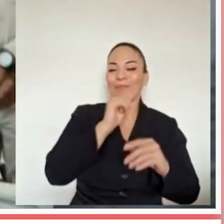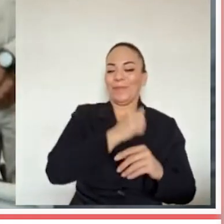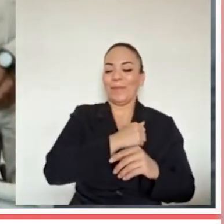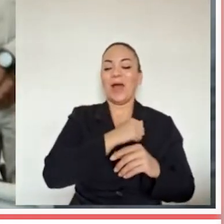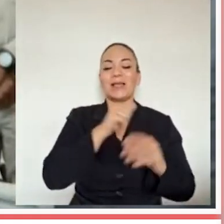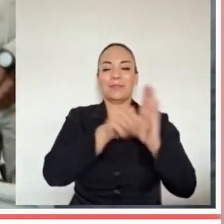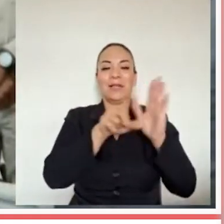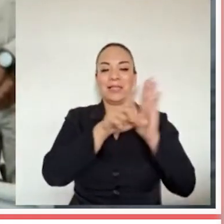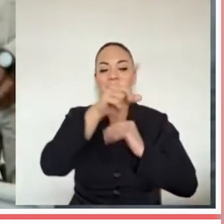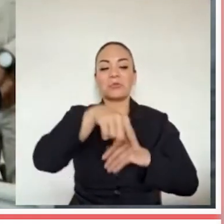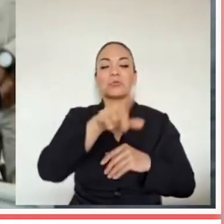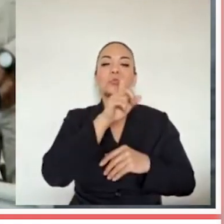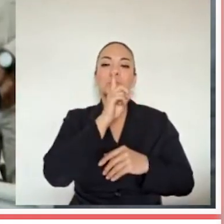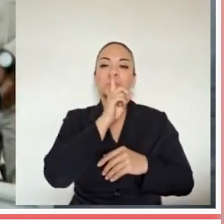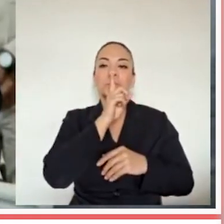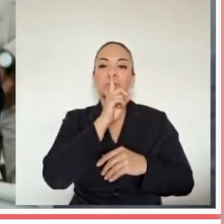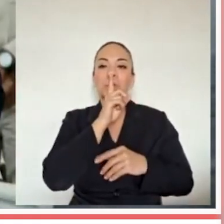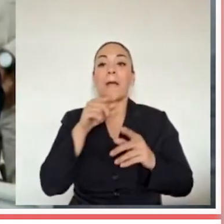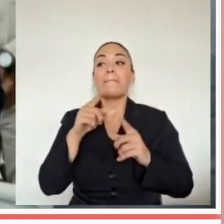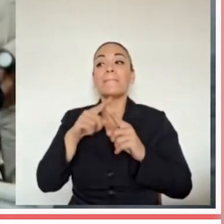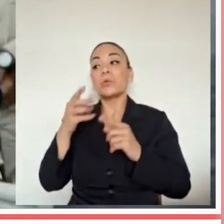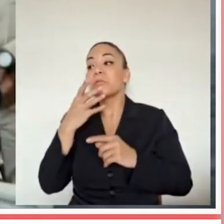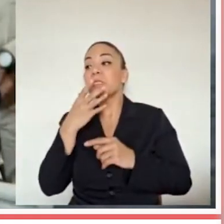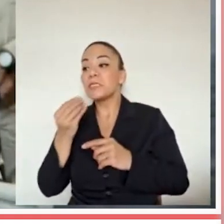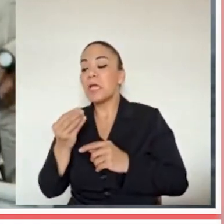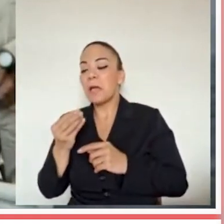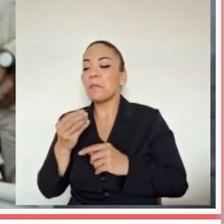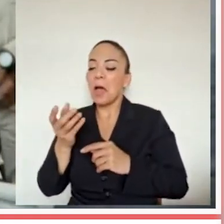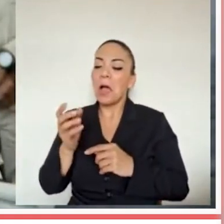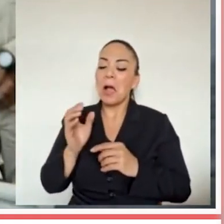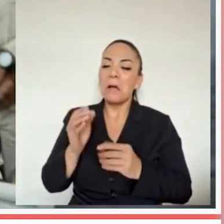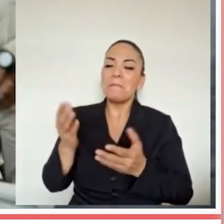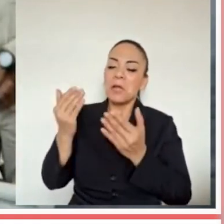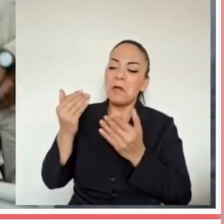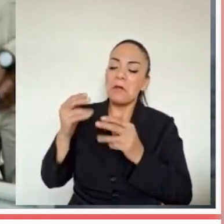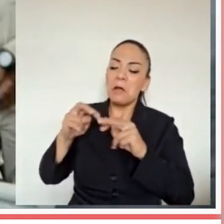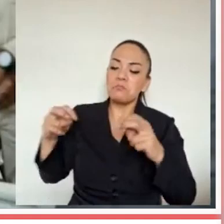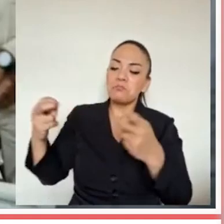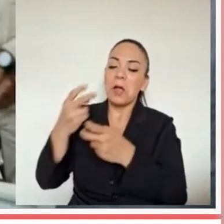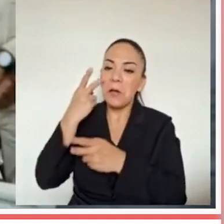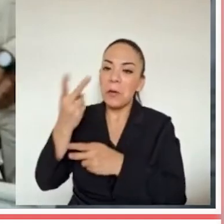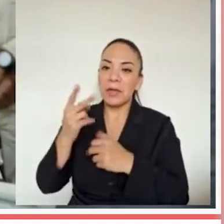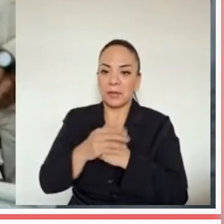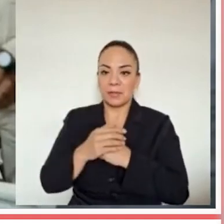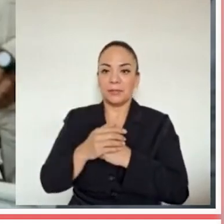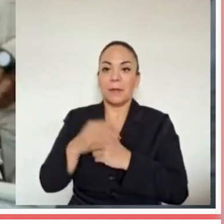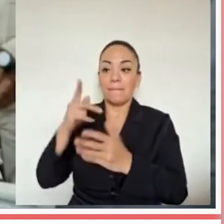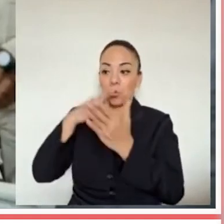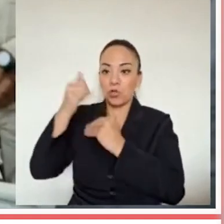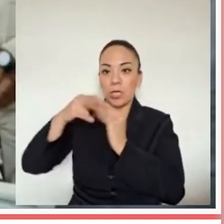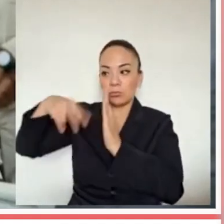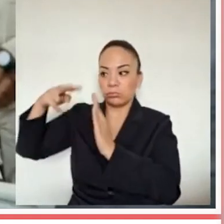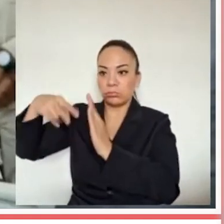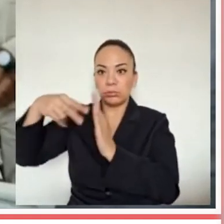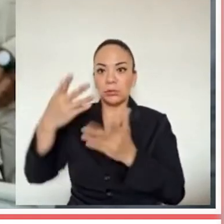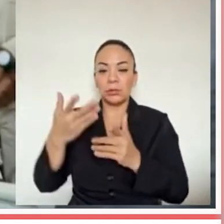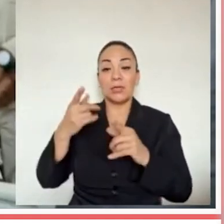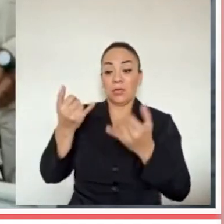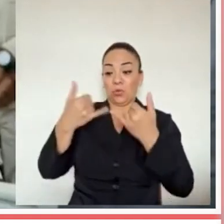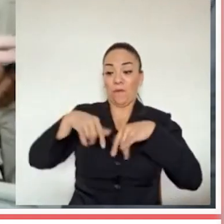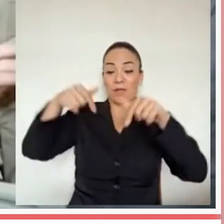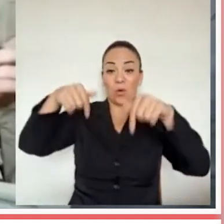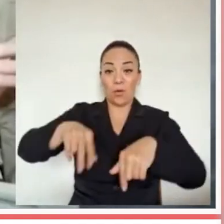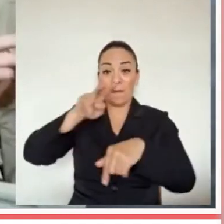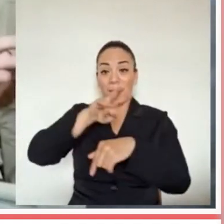En diciembre, bueno, siéntense, a ver. Sacamos los proyectos y todavía hoy, a